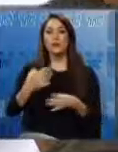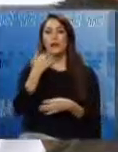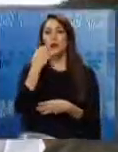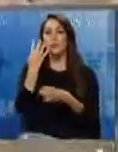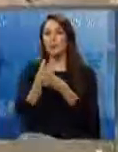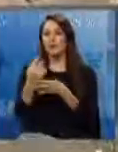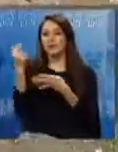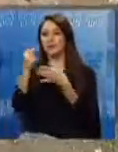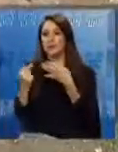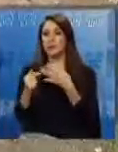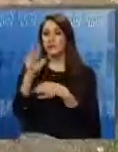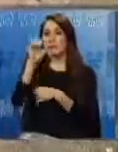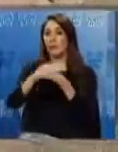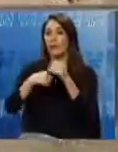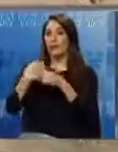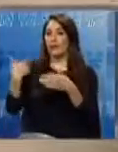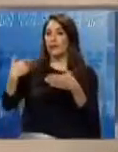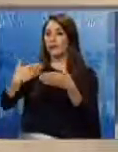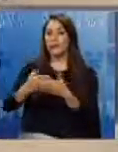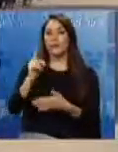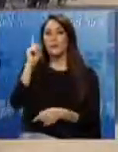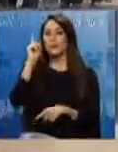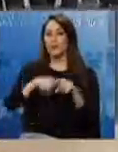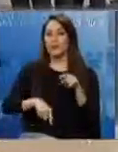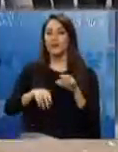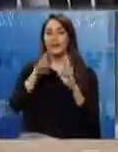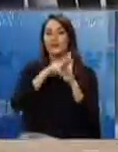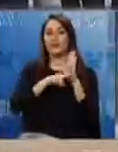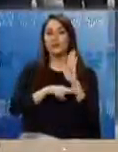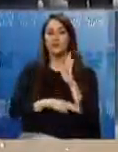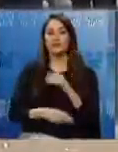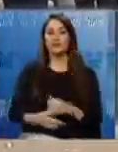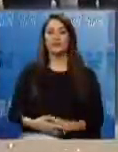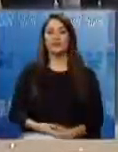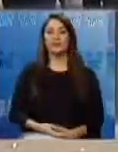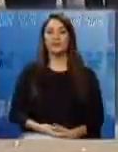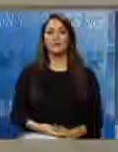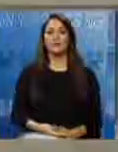los últimos 5 años. José Luis Calderón, TC Televisión.